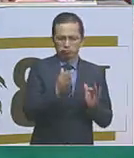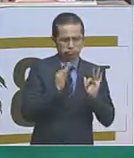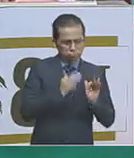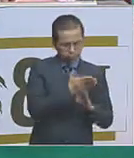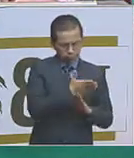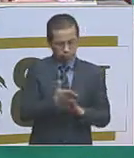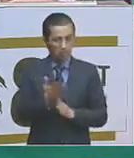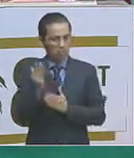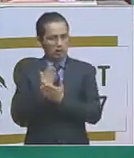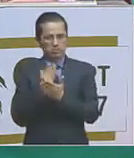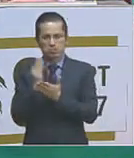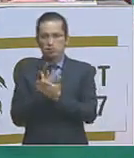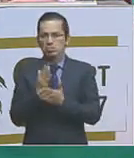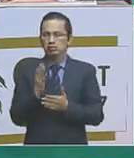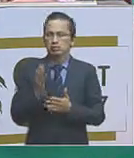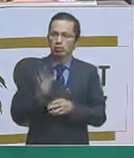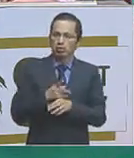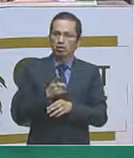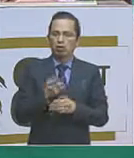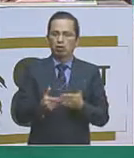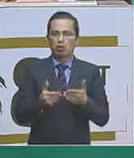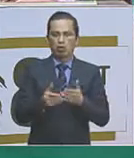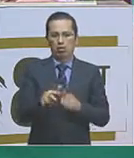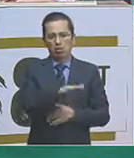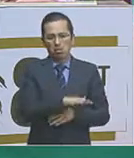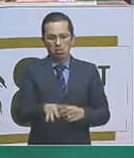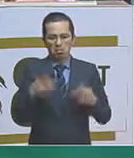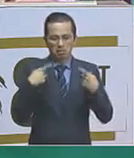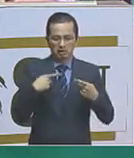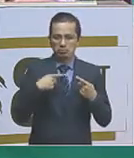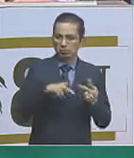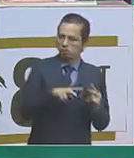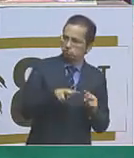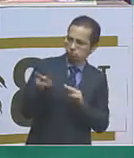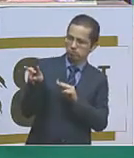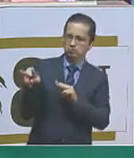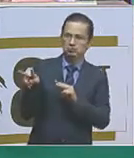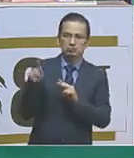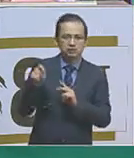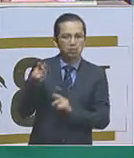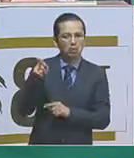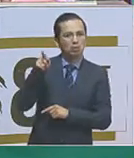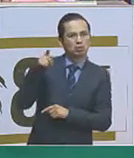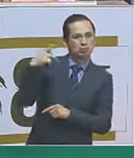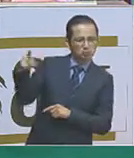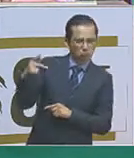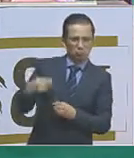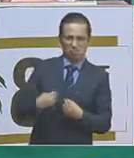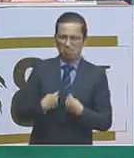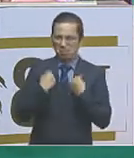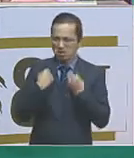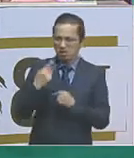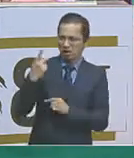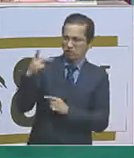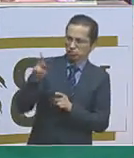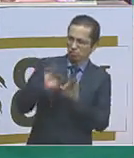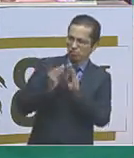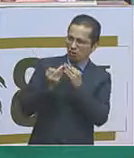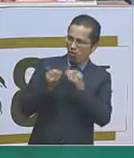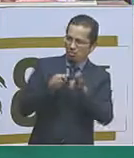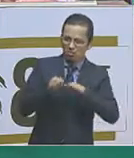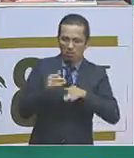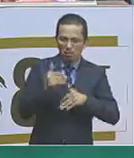porque la observación pública y política de las redes sobre la vida la actuación las ideas